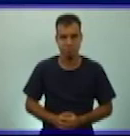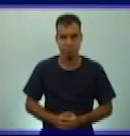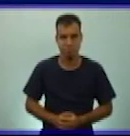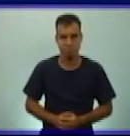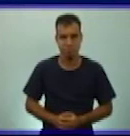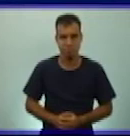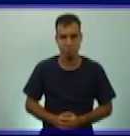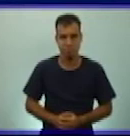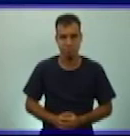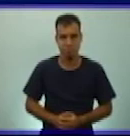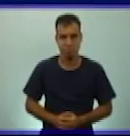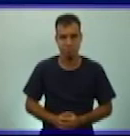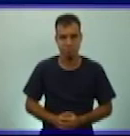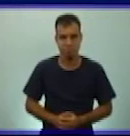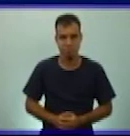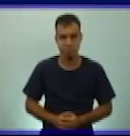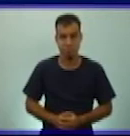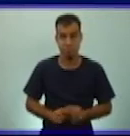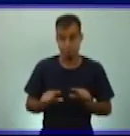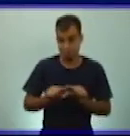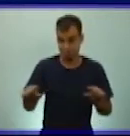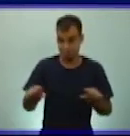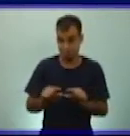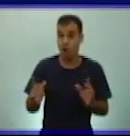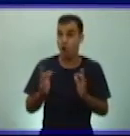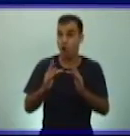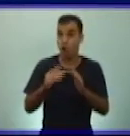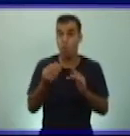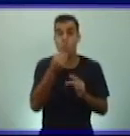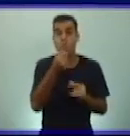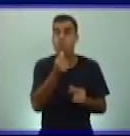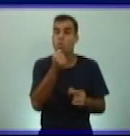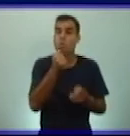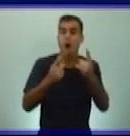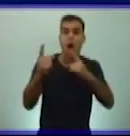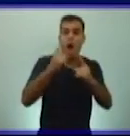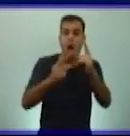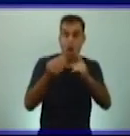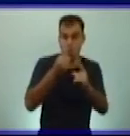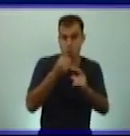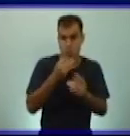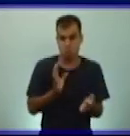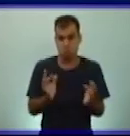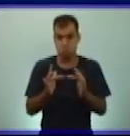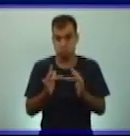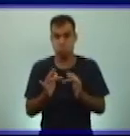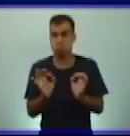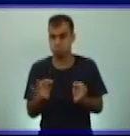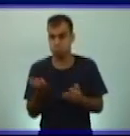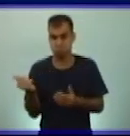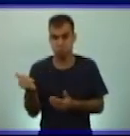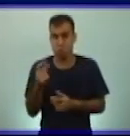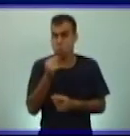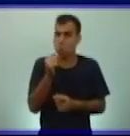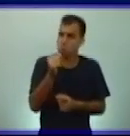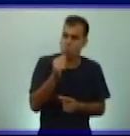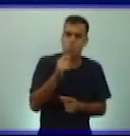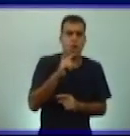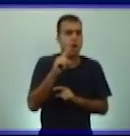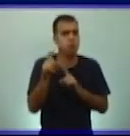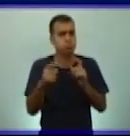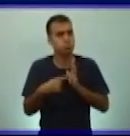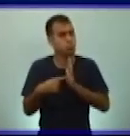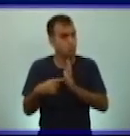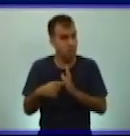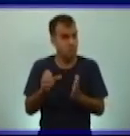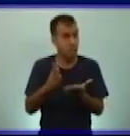un correo, es mi correo institucional, donde pueden enviar cualquier duda, que tenga la posibilidad de hacerlo, cualquier duda, cualquier sugerencia para estas